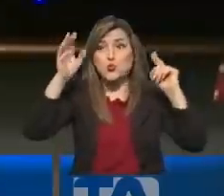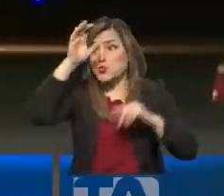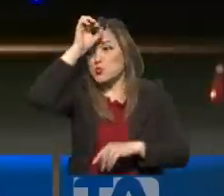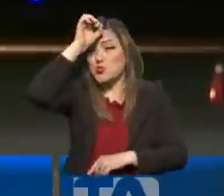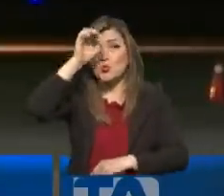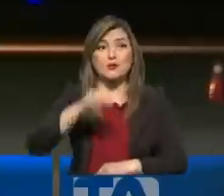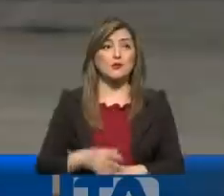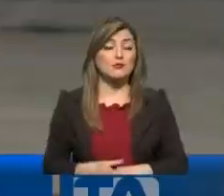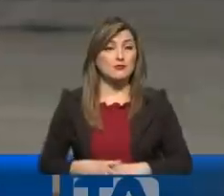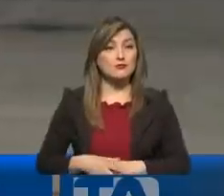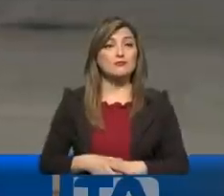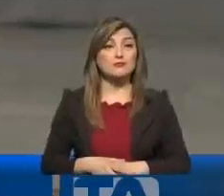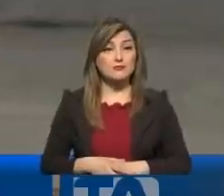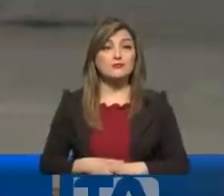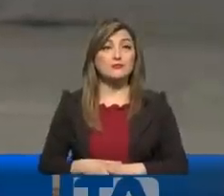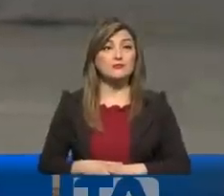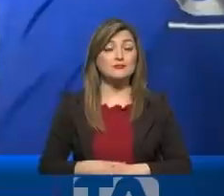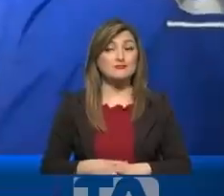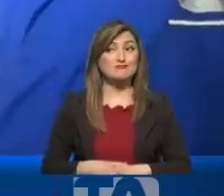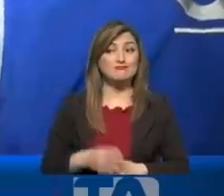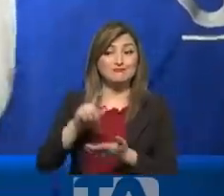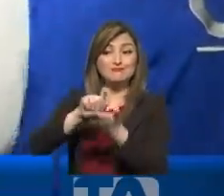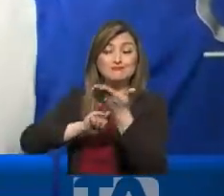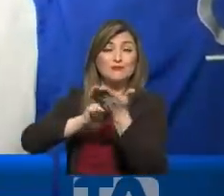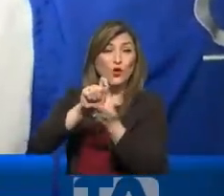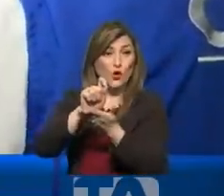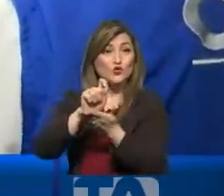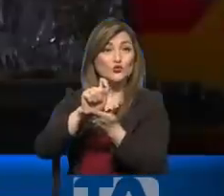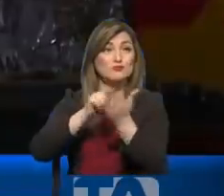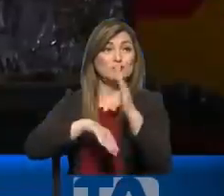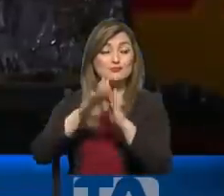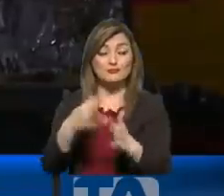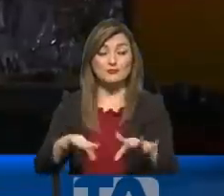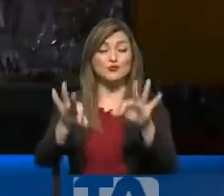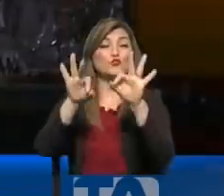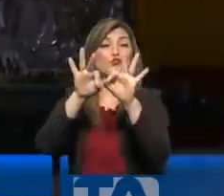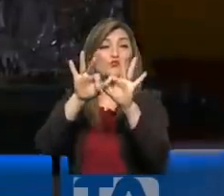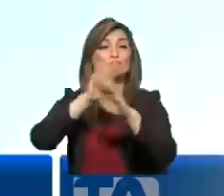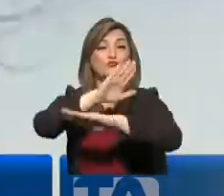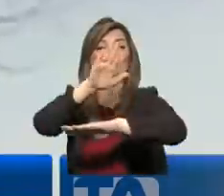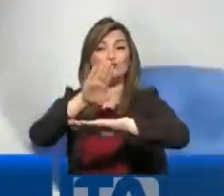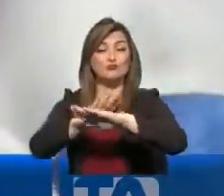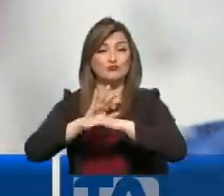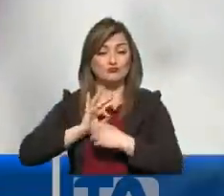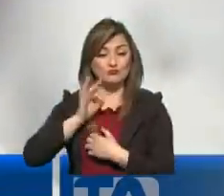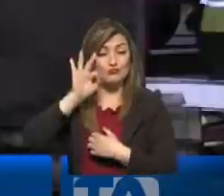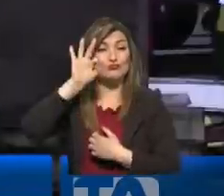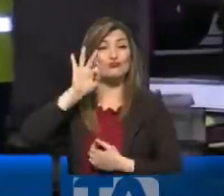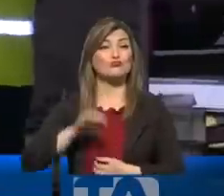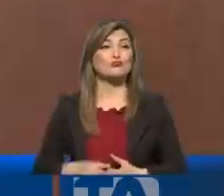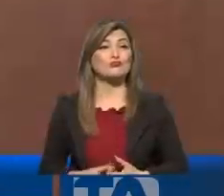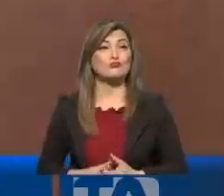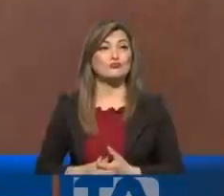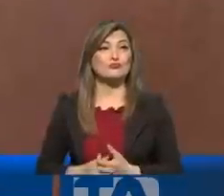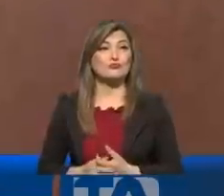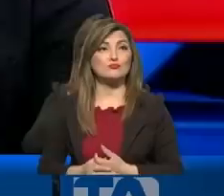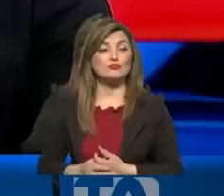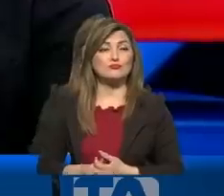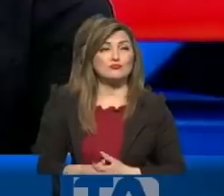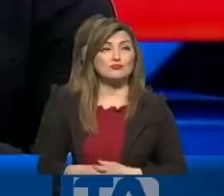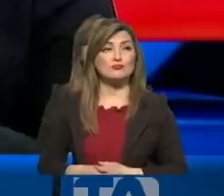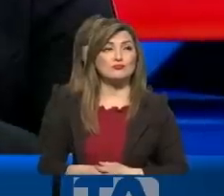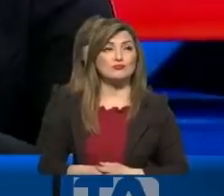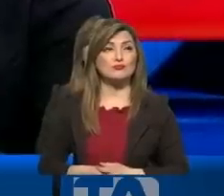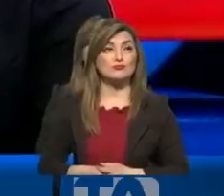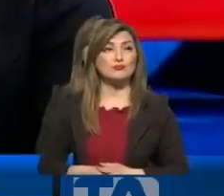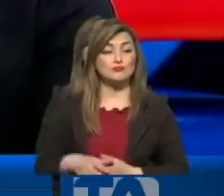aduciendo que no sabe y no supo de la contratación más trascendente en plena pandemia.